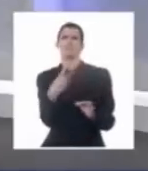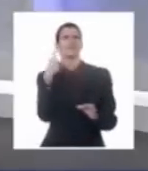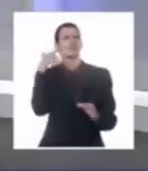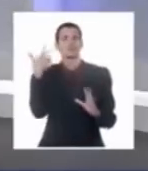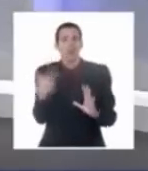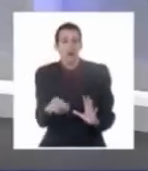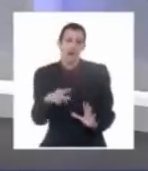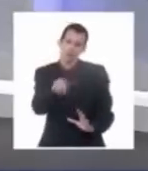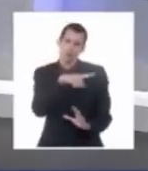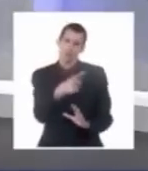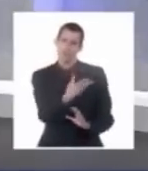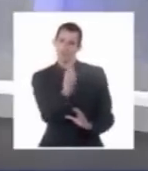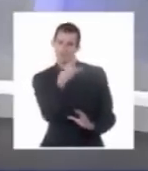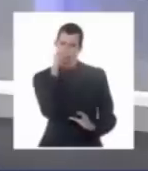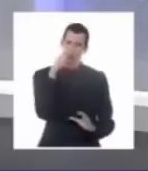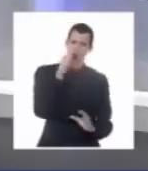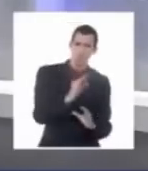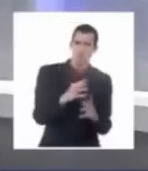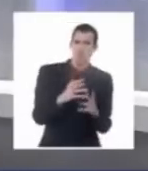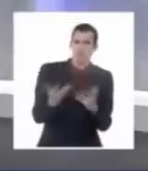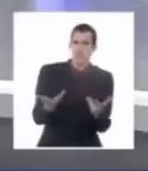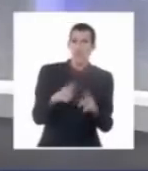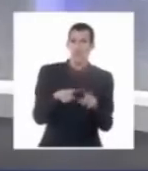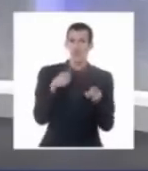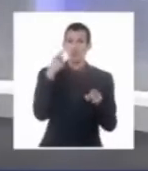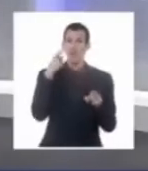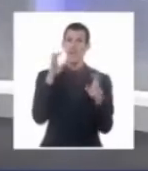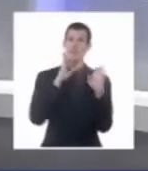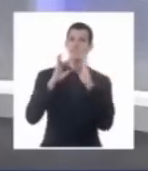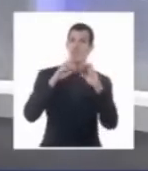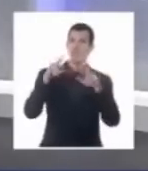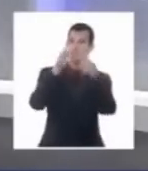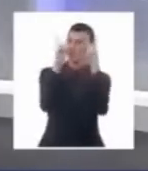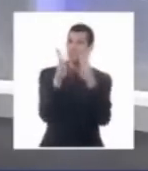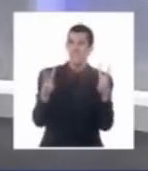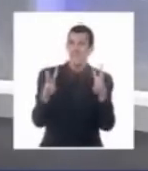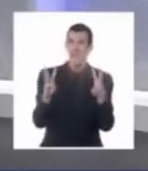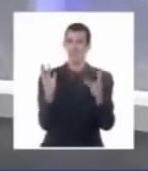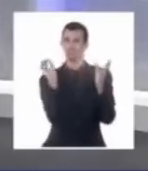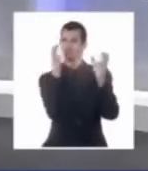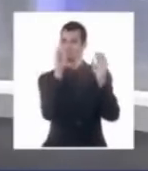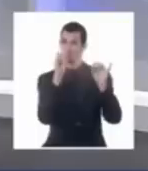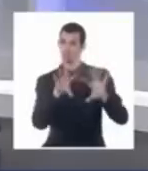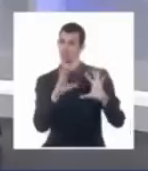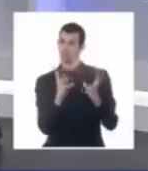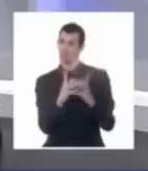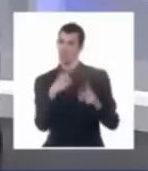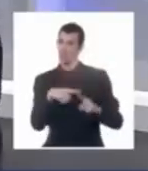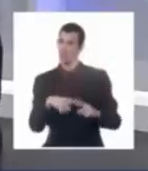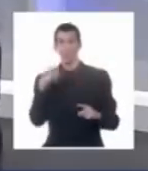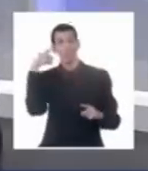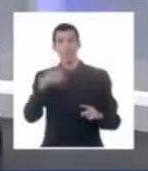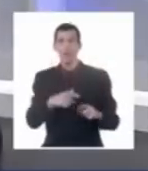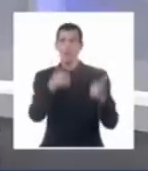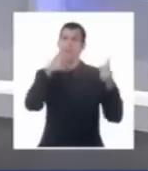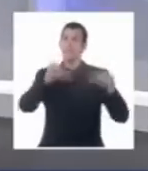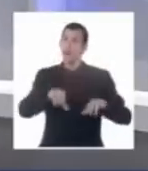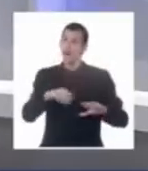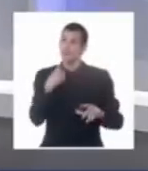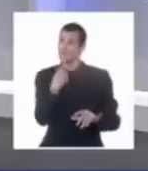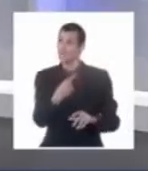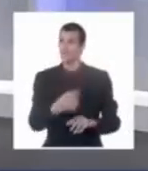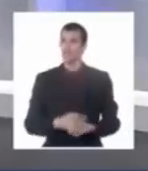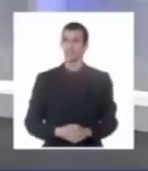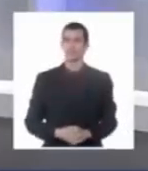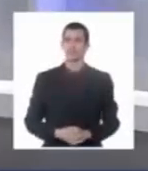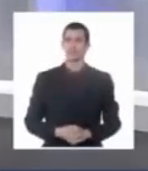en sentido general hemos buscado algunos por ejemplo asaltado a punto de pistola autobús en la Habana once de mayo